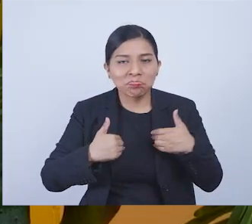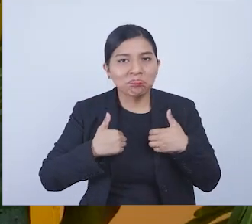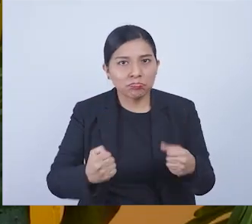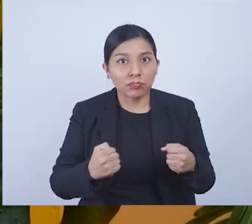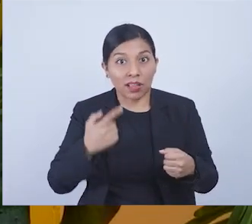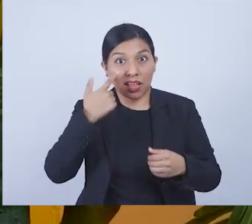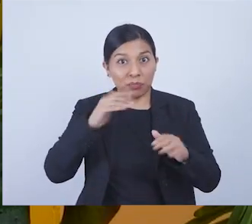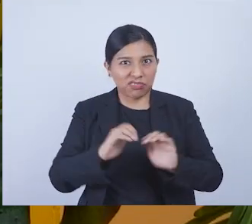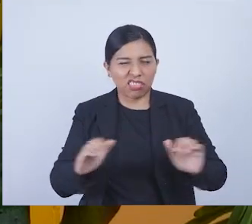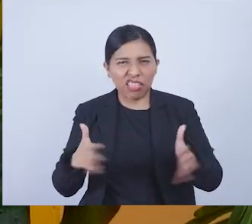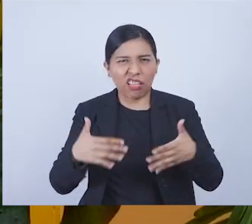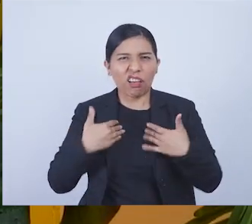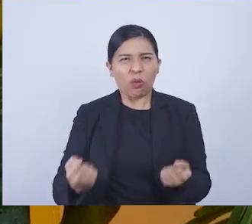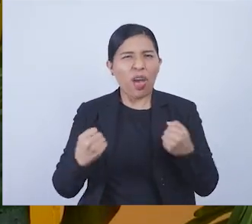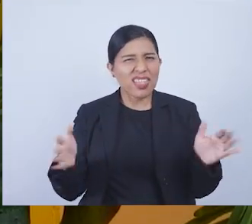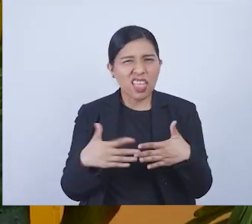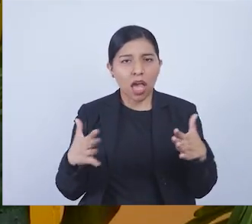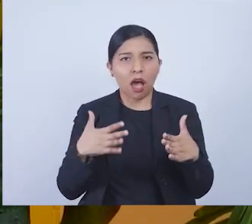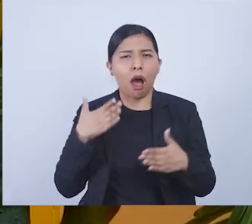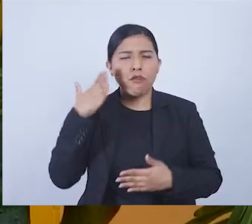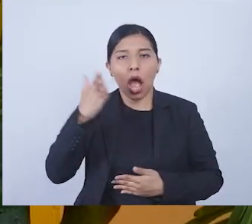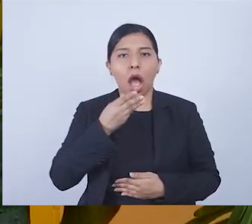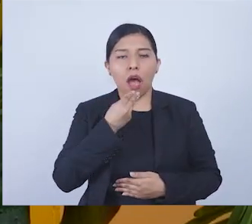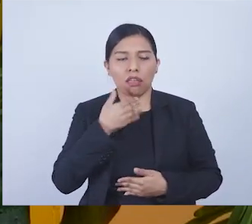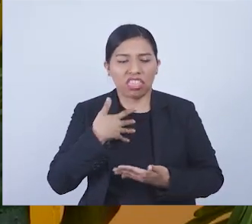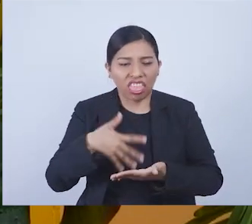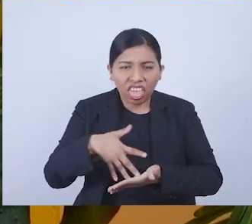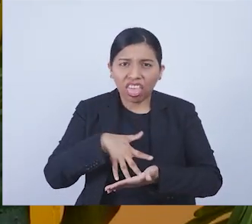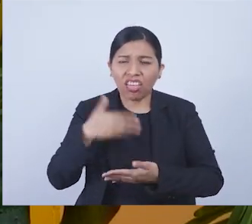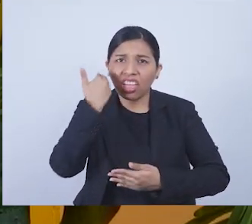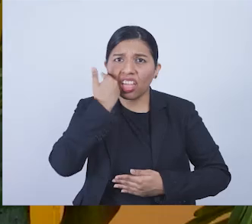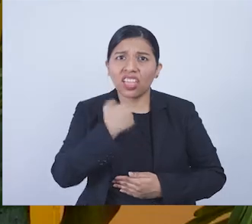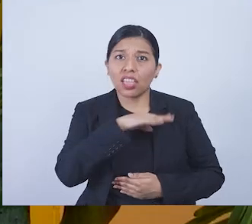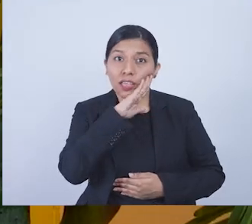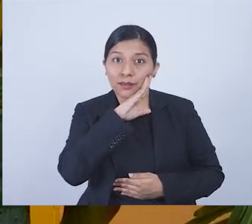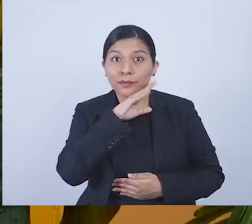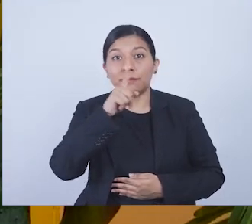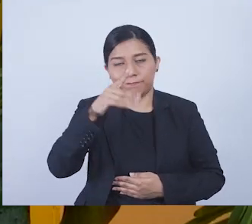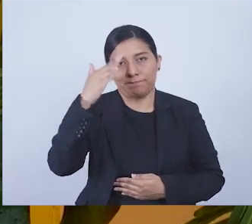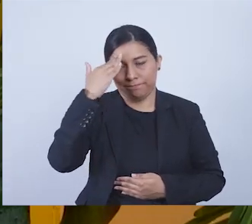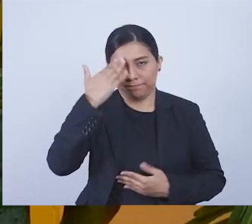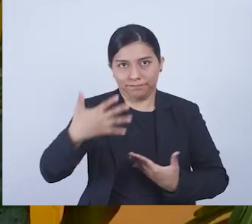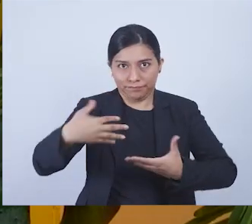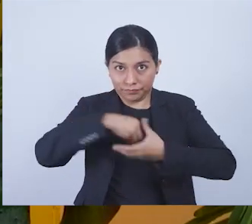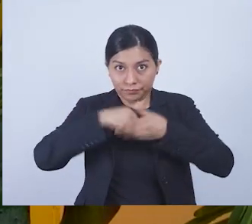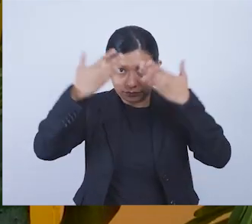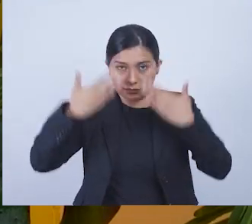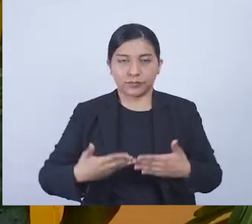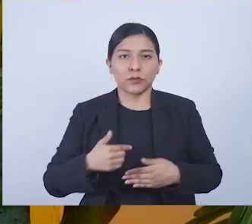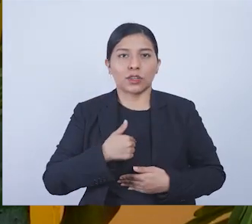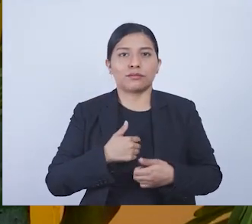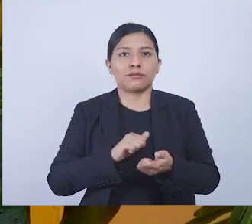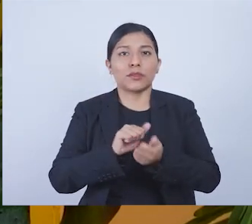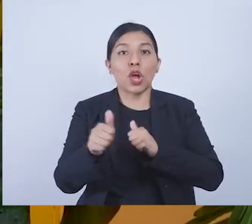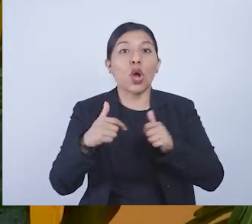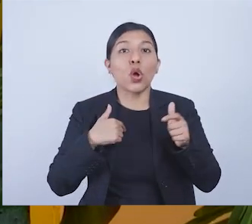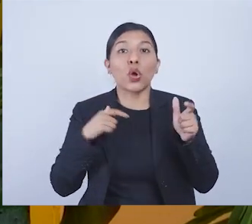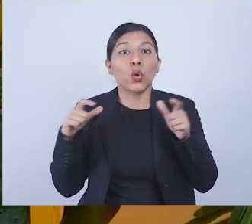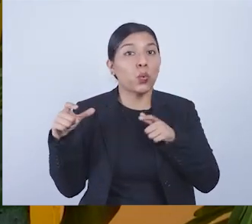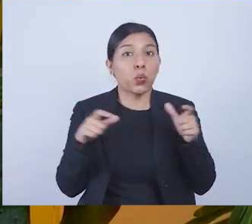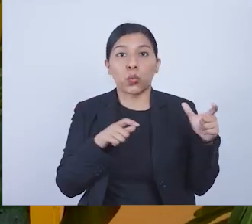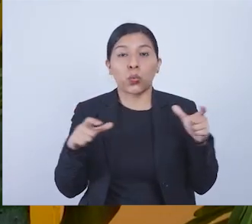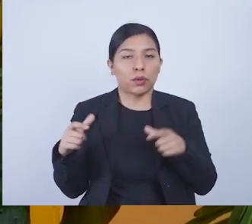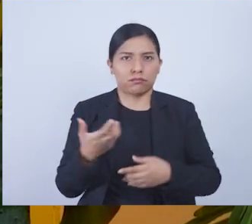eso. Insisto con algo del músculo. Ya dijimos, es un órgano endocrino. A medida avanzamos en edad, vamos